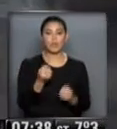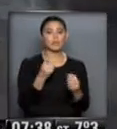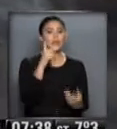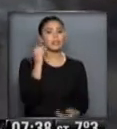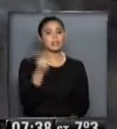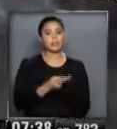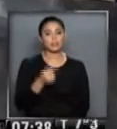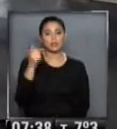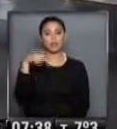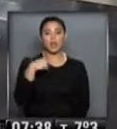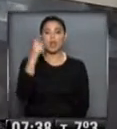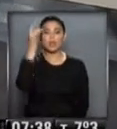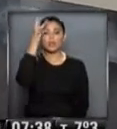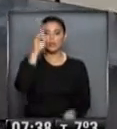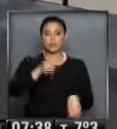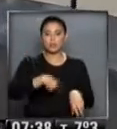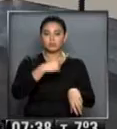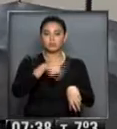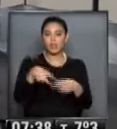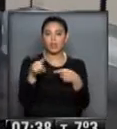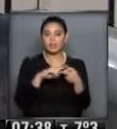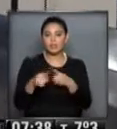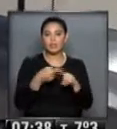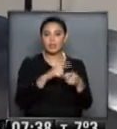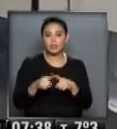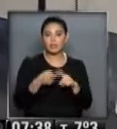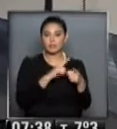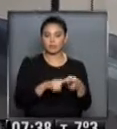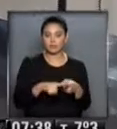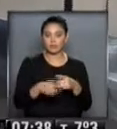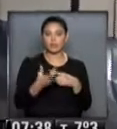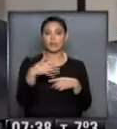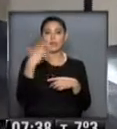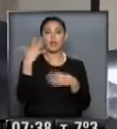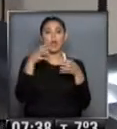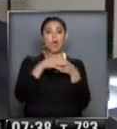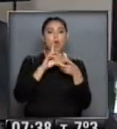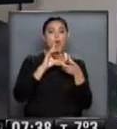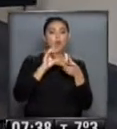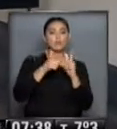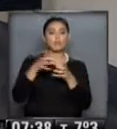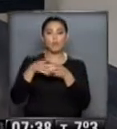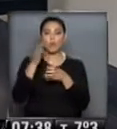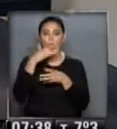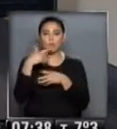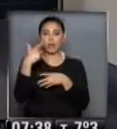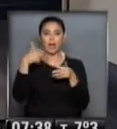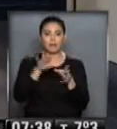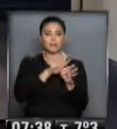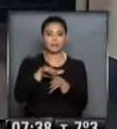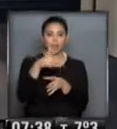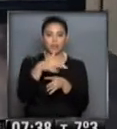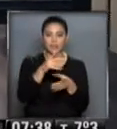buen día. 12 horas de debate en la Cámara de Diputados de la Nación. El partido de Newell convoca, no suspendió la sesión y